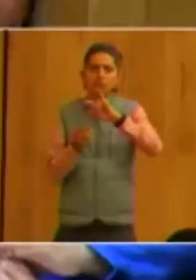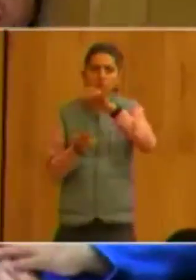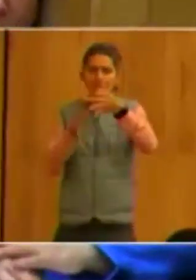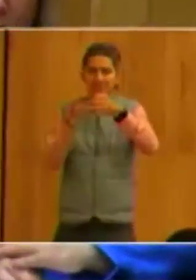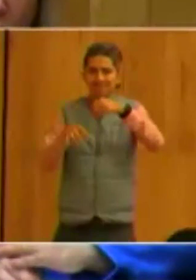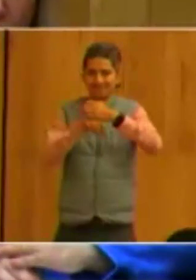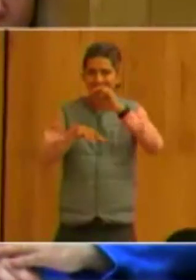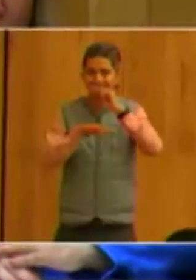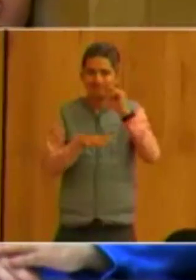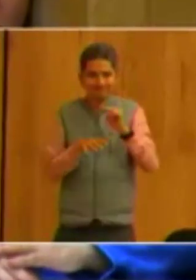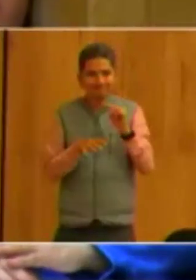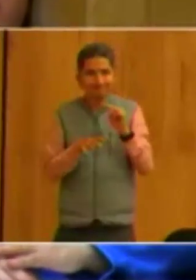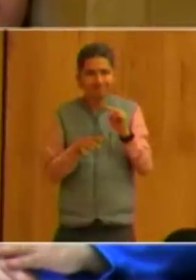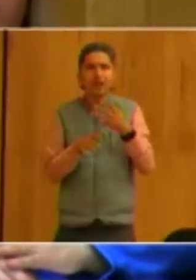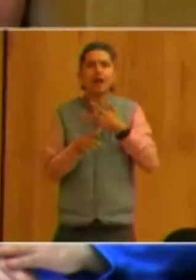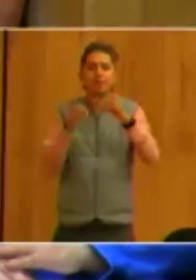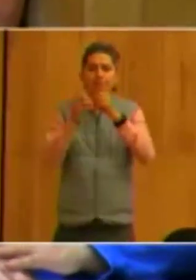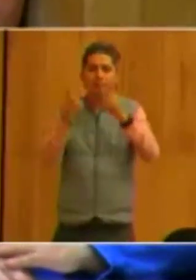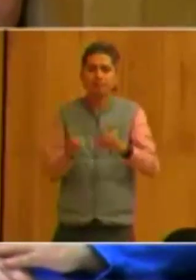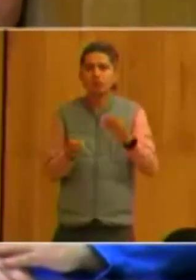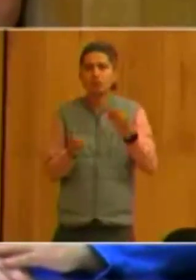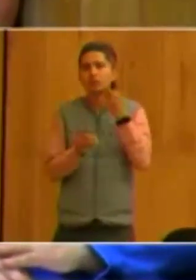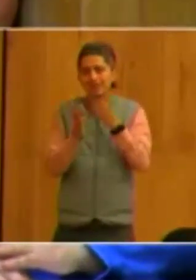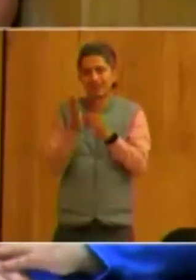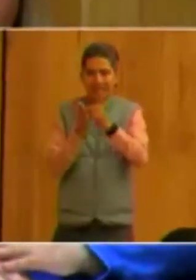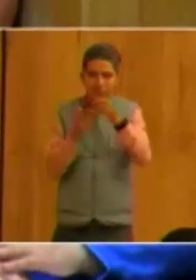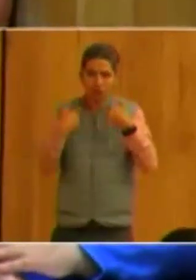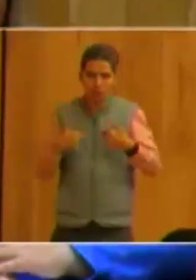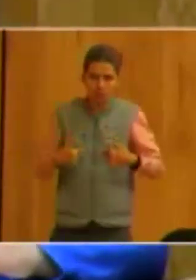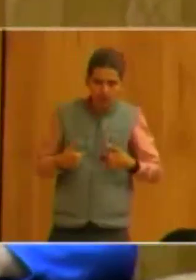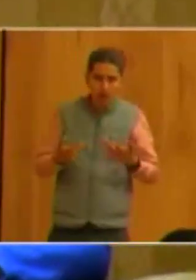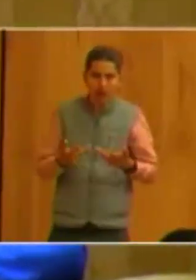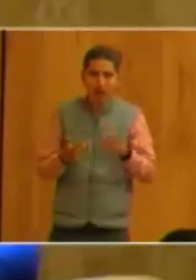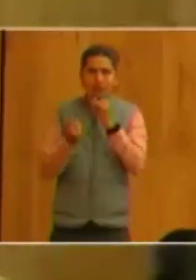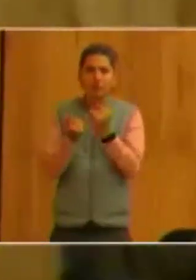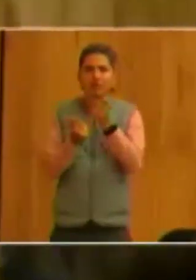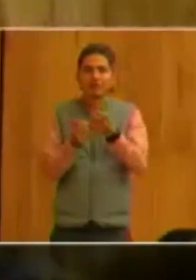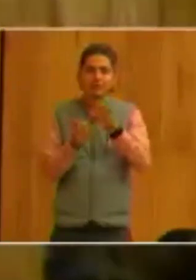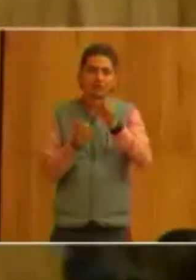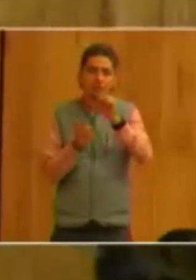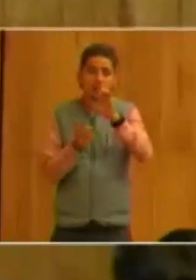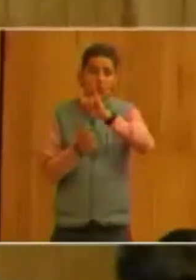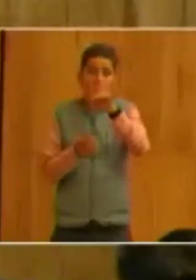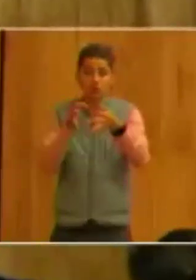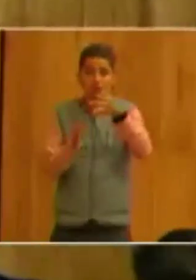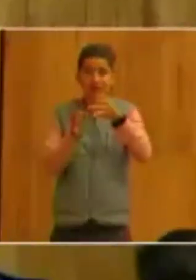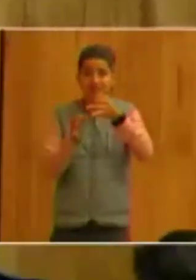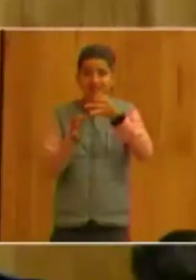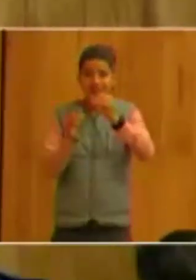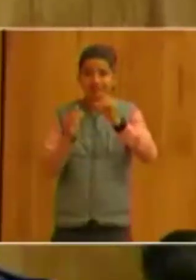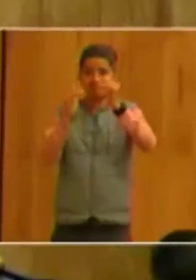Michoacán. Cuenta con diplomado en Derechos Humanos y Control de Convencionalidad impartido por la Suprema Corte de Justicia de la